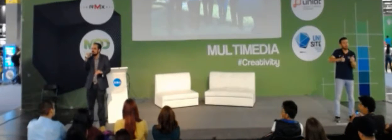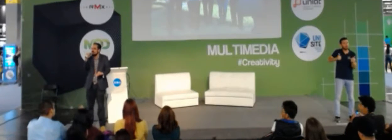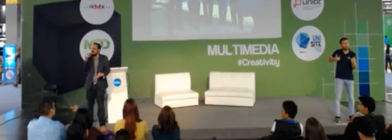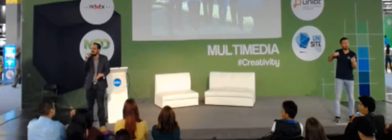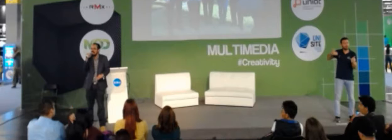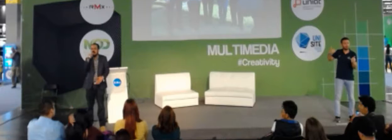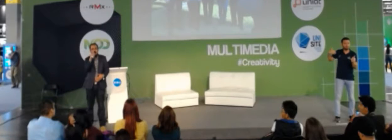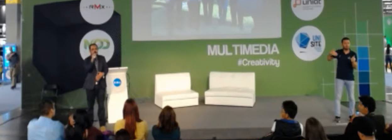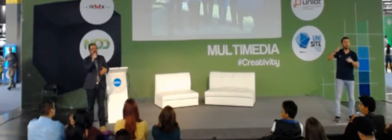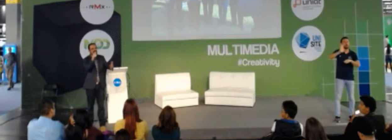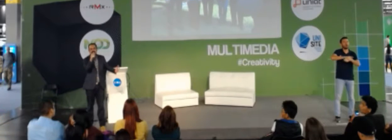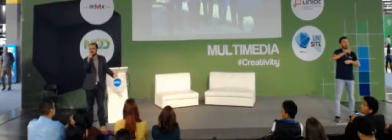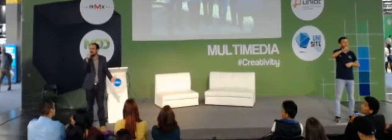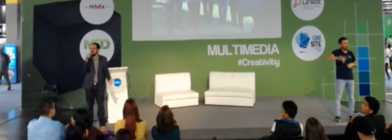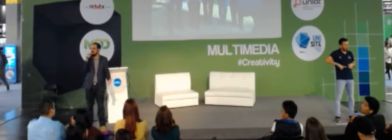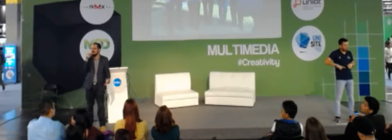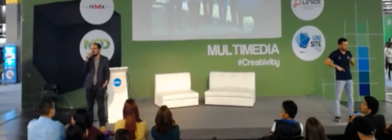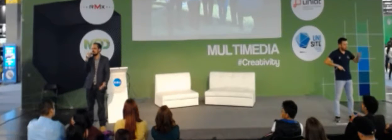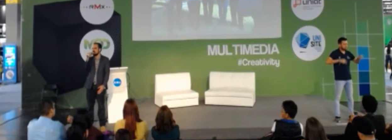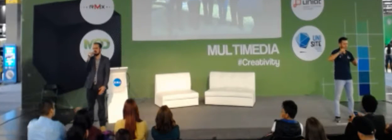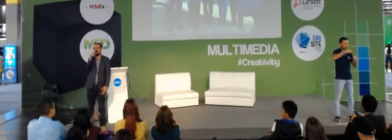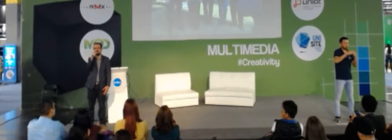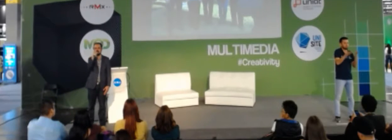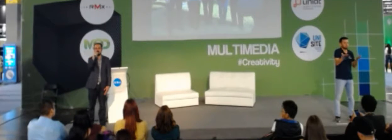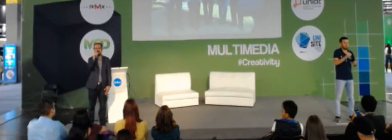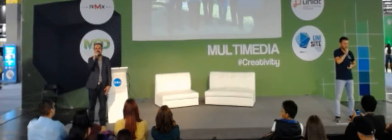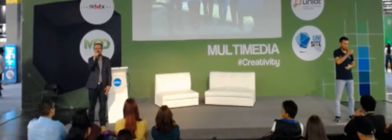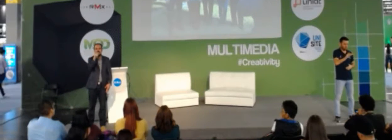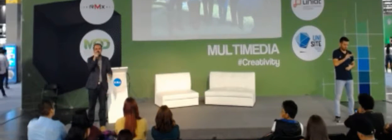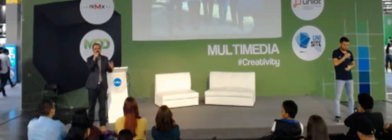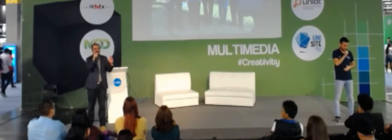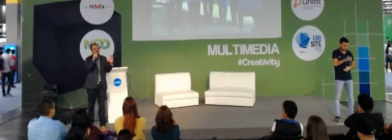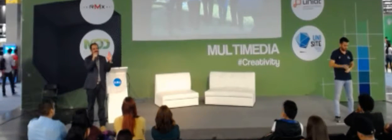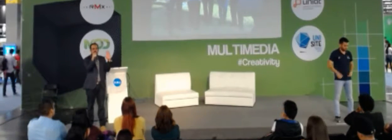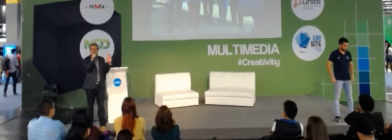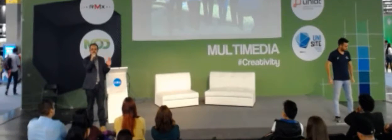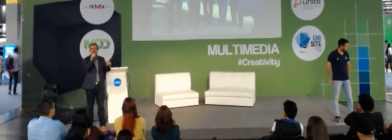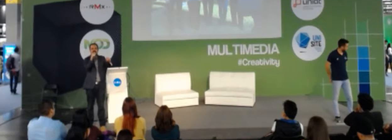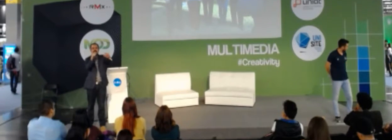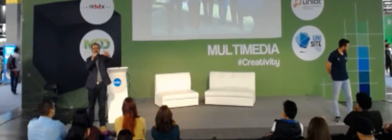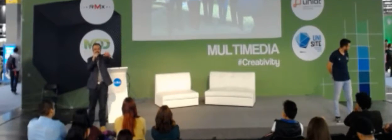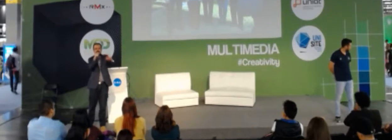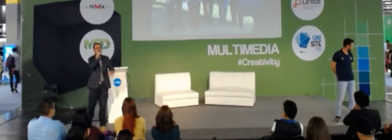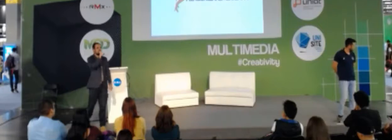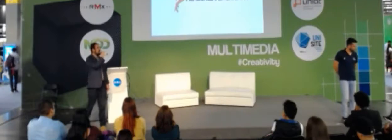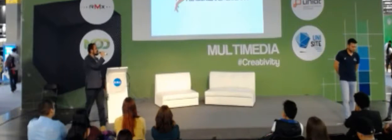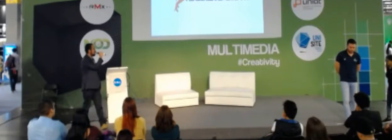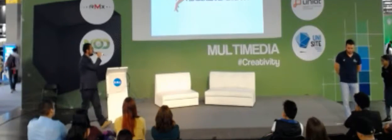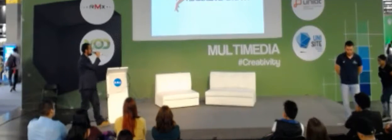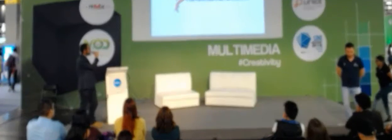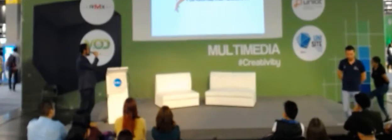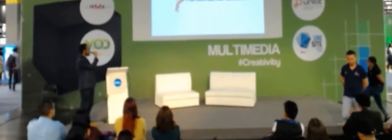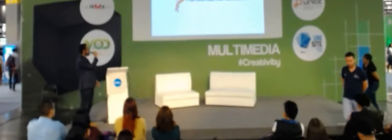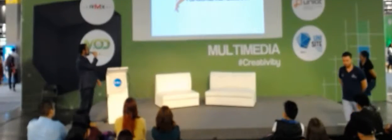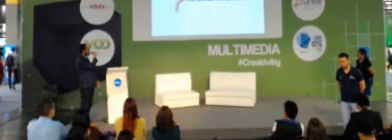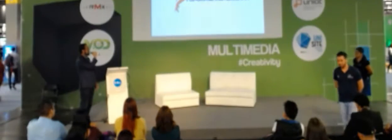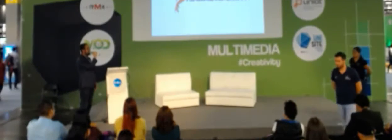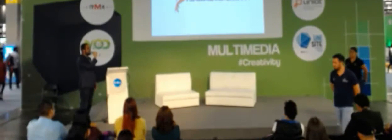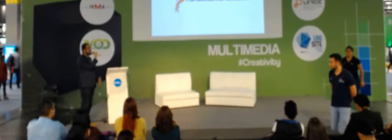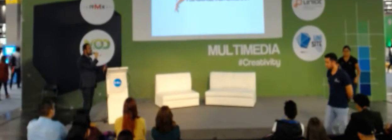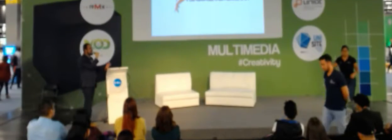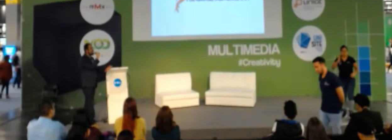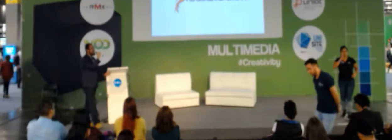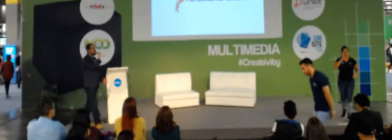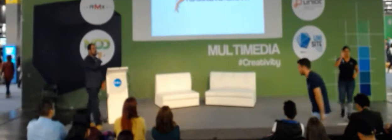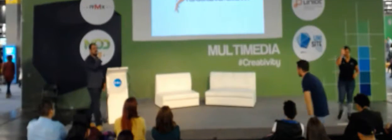instancias públicas comiencen a abrir estos espacios. Y vemos que desde la cultura, desde los medios de comunicación, se